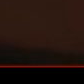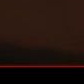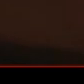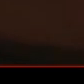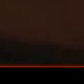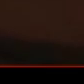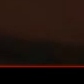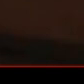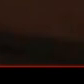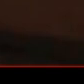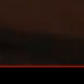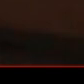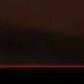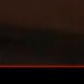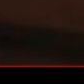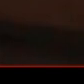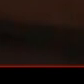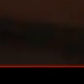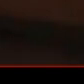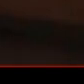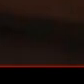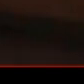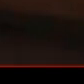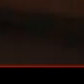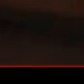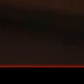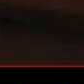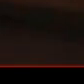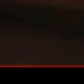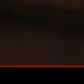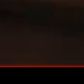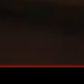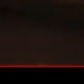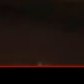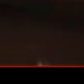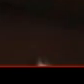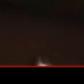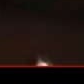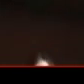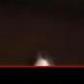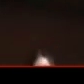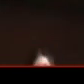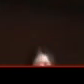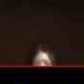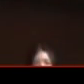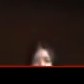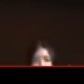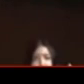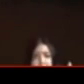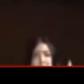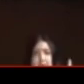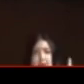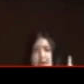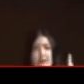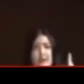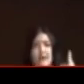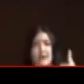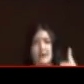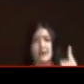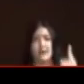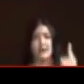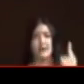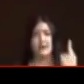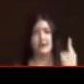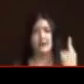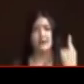de ustedes un precedente de un manejo diplomático con este nivel de irresponsabilidad. Pero el mensaje que hoy le quiero dar a